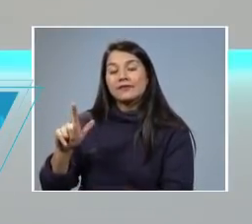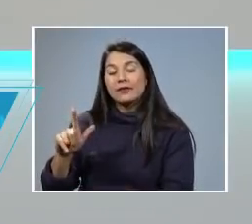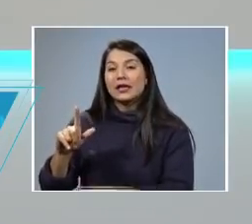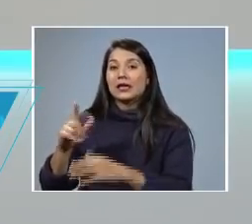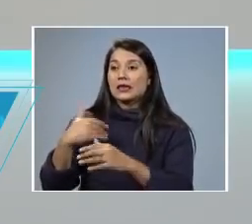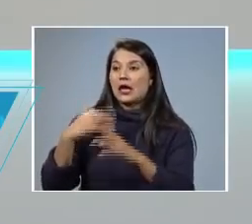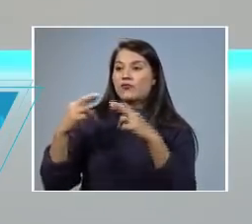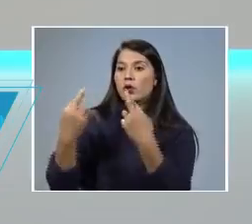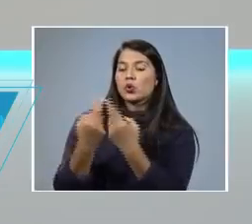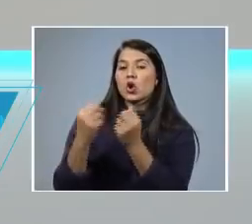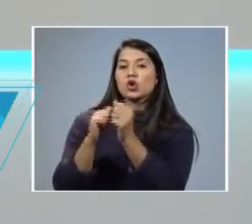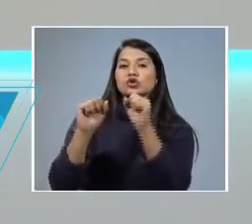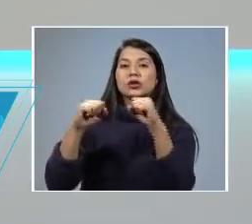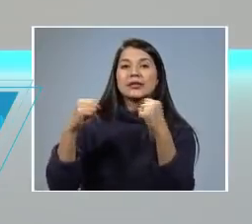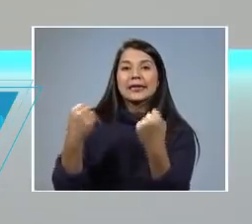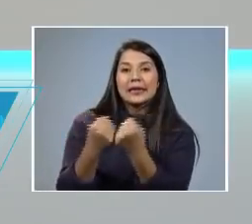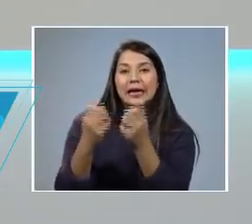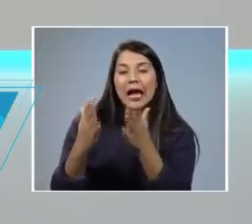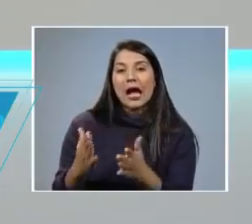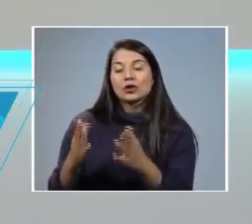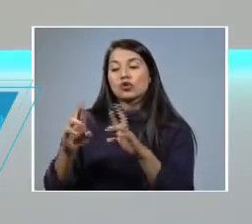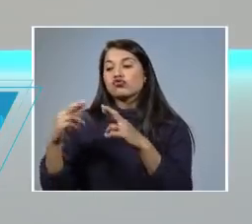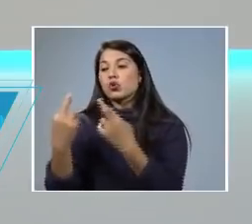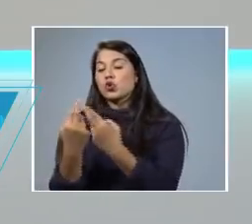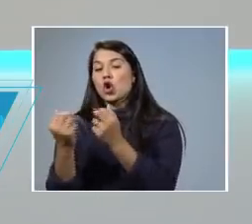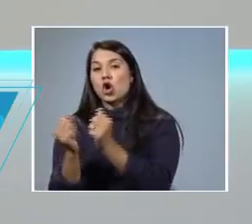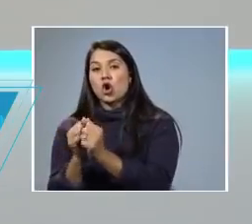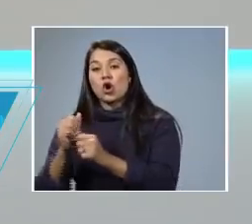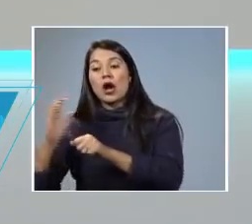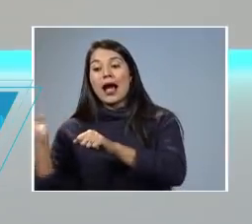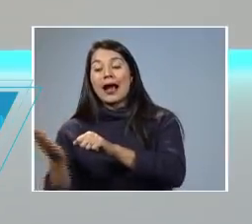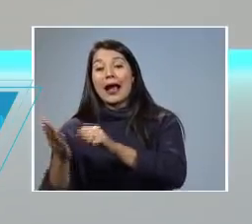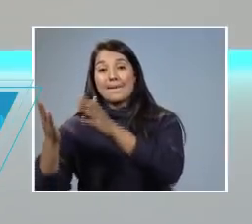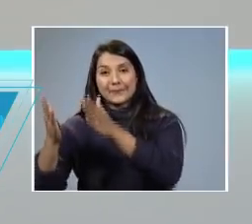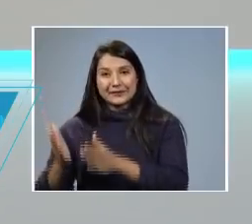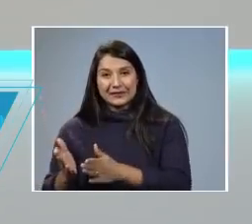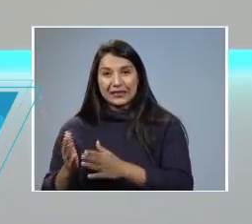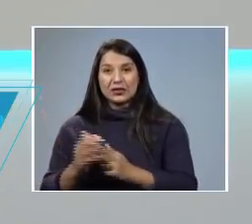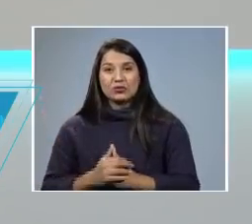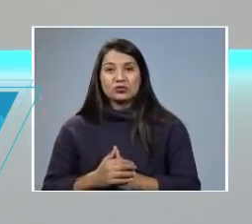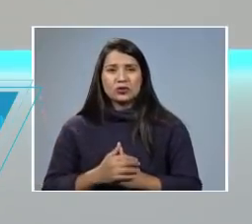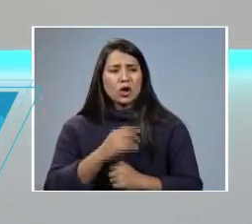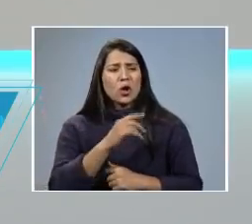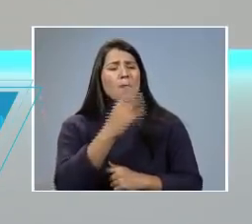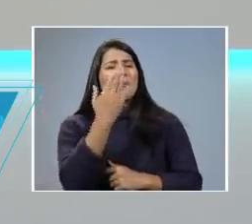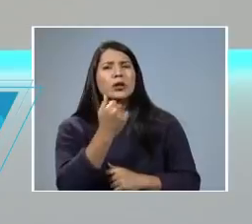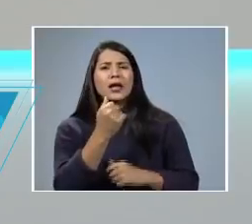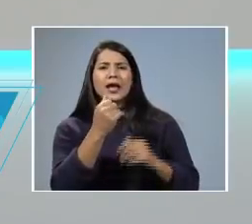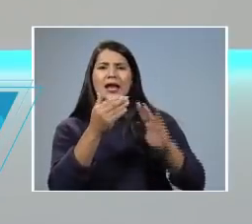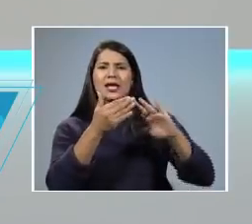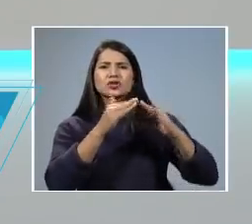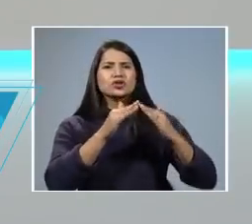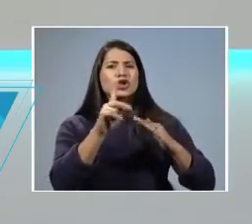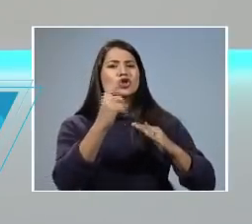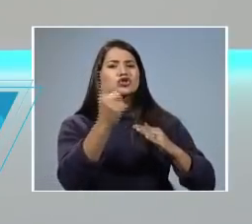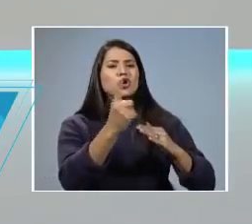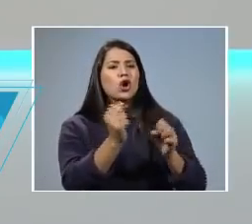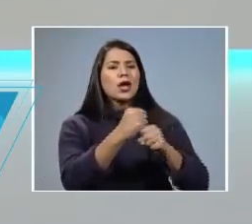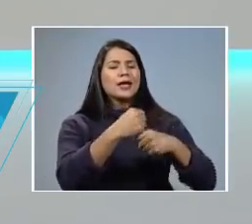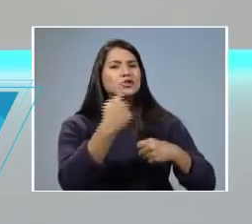es importante también, porque esta sociedad no la conforma solo esa clase política, sino que también la conforman los otros grupos